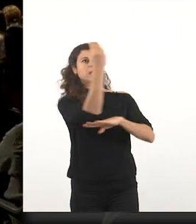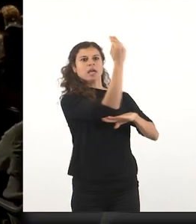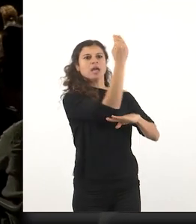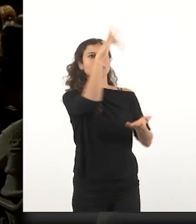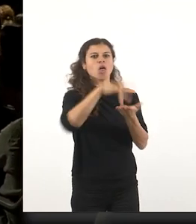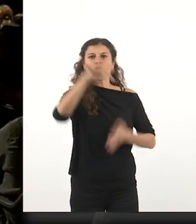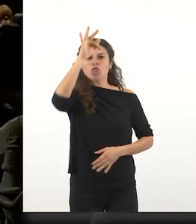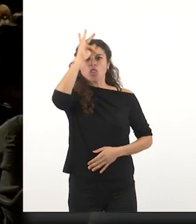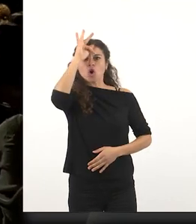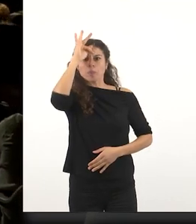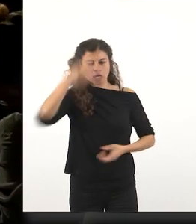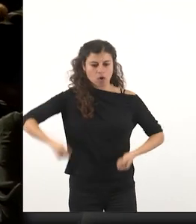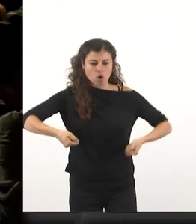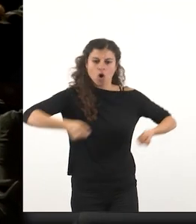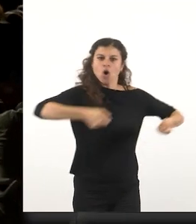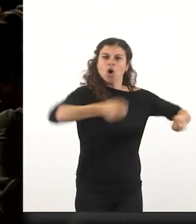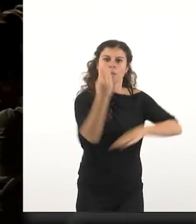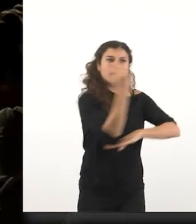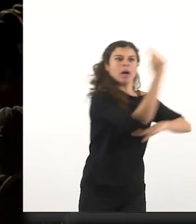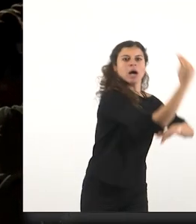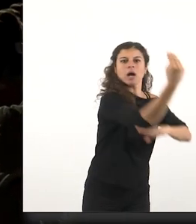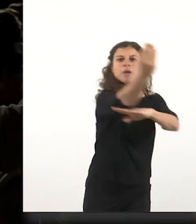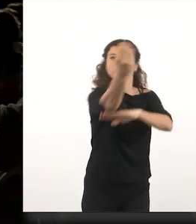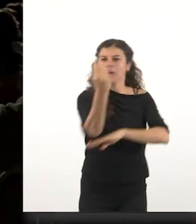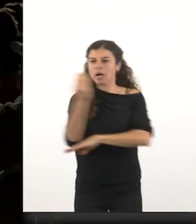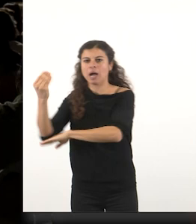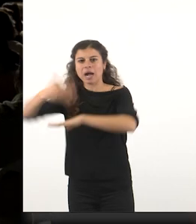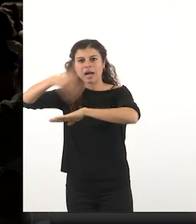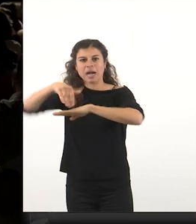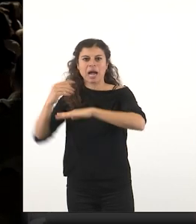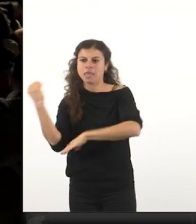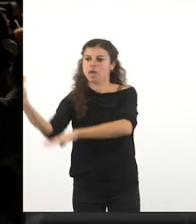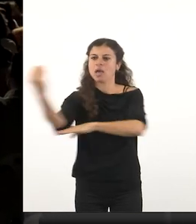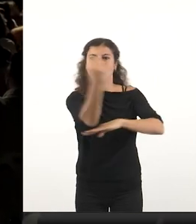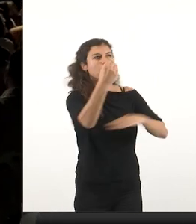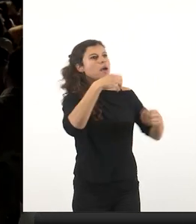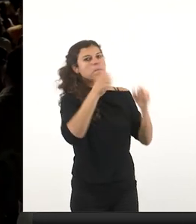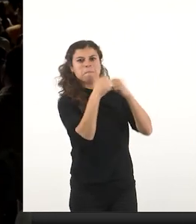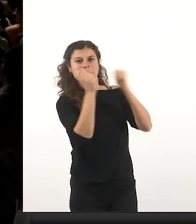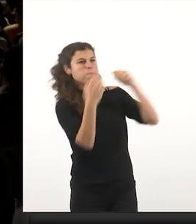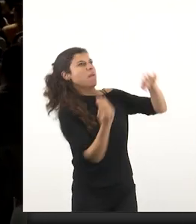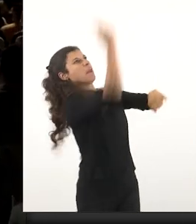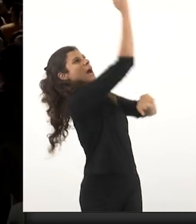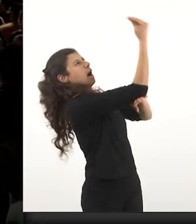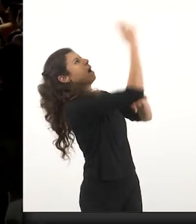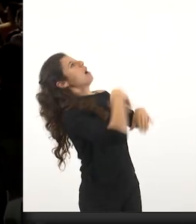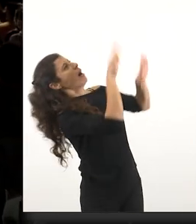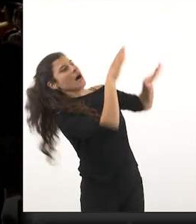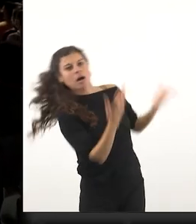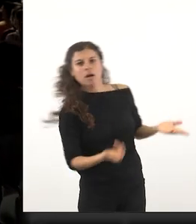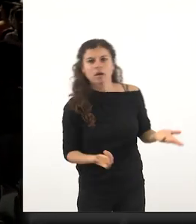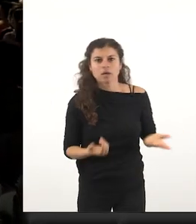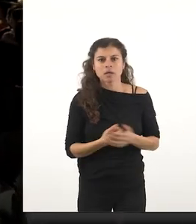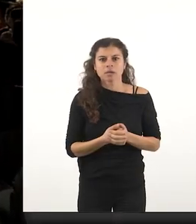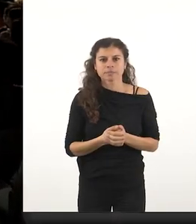romería la sacan del santuario para llevársela para una calle, que luego se la llevan para la otra, la ponen encima de una piedra para que la gente la contemple y a lo mejor como que el Alberto le